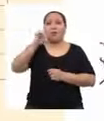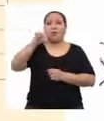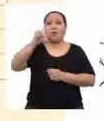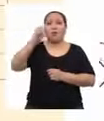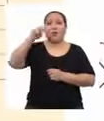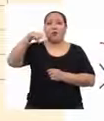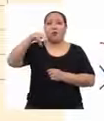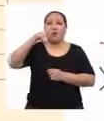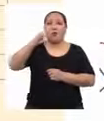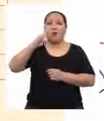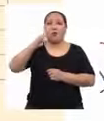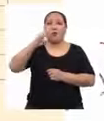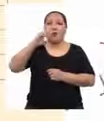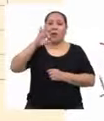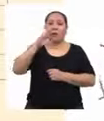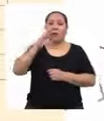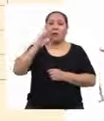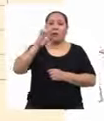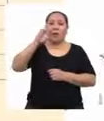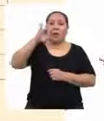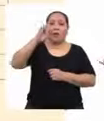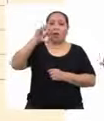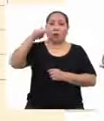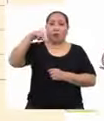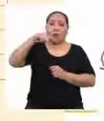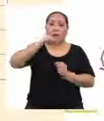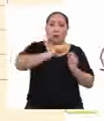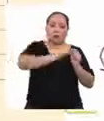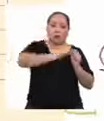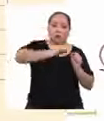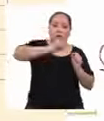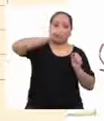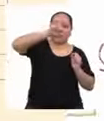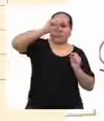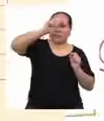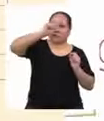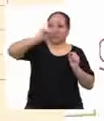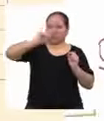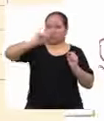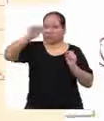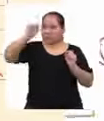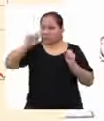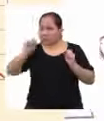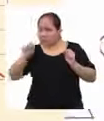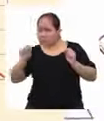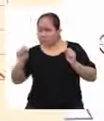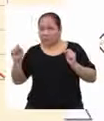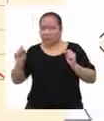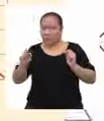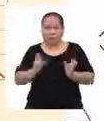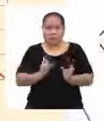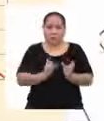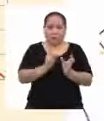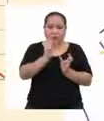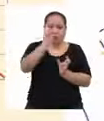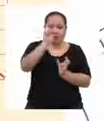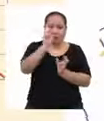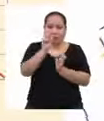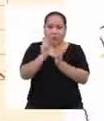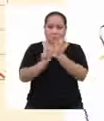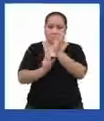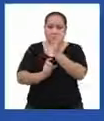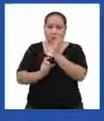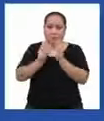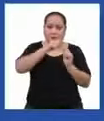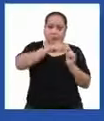las columnas de un histograma de frecuencias mediante segmentos.